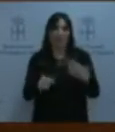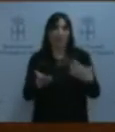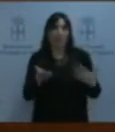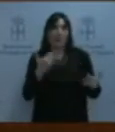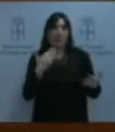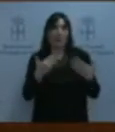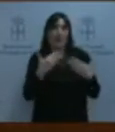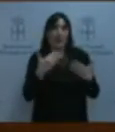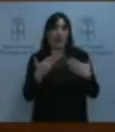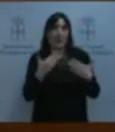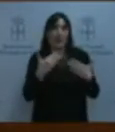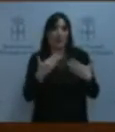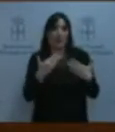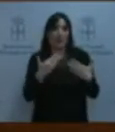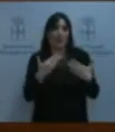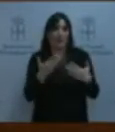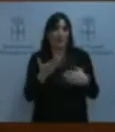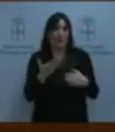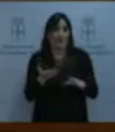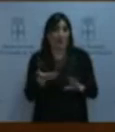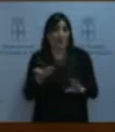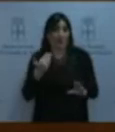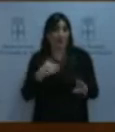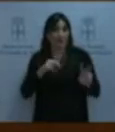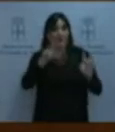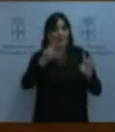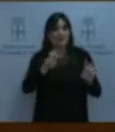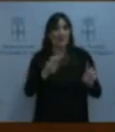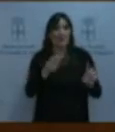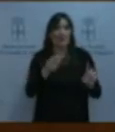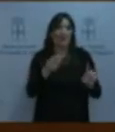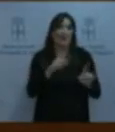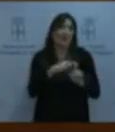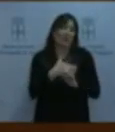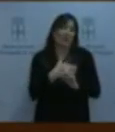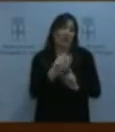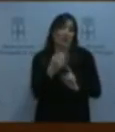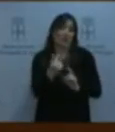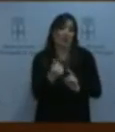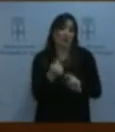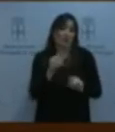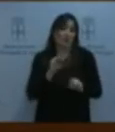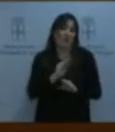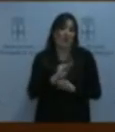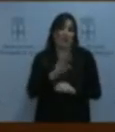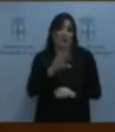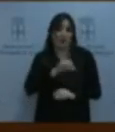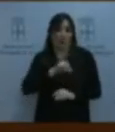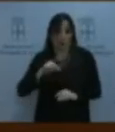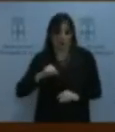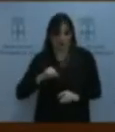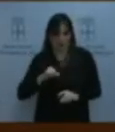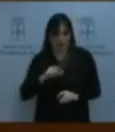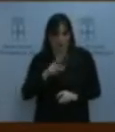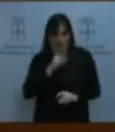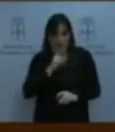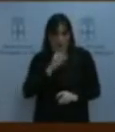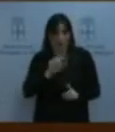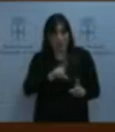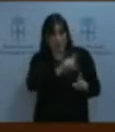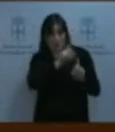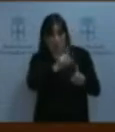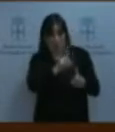cuestión presupuestaria y de la financiación autonómica y, además, desde que se formuló la pregunta hasta hoy, pues ya ha aparecido en los